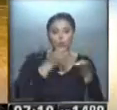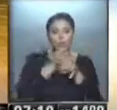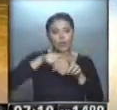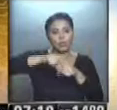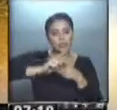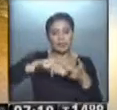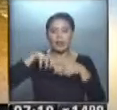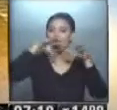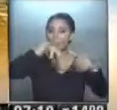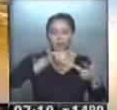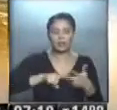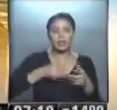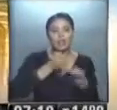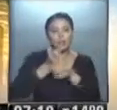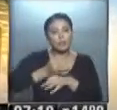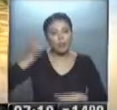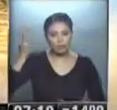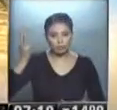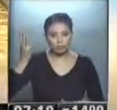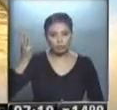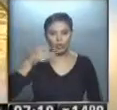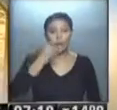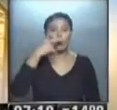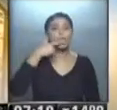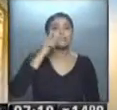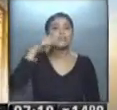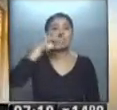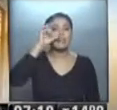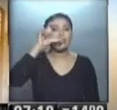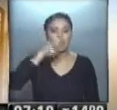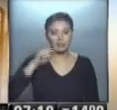Técnica, Agrotécnica y de Formación Profesional en la Usina del Arte.